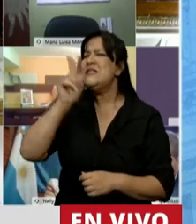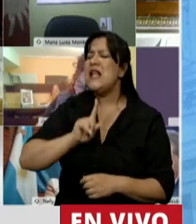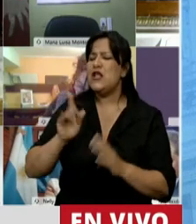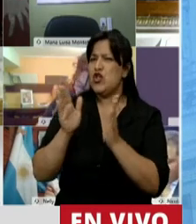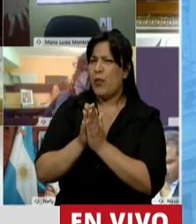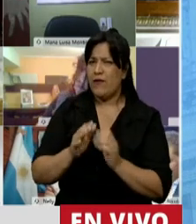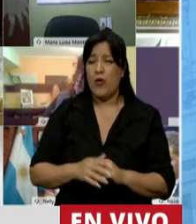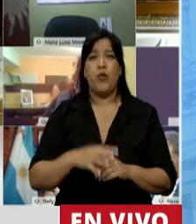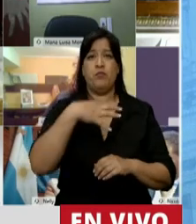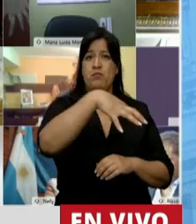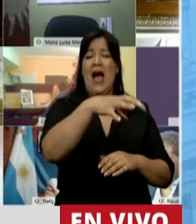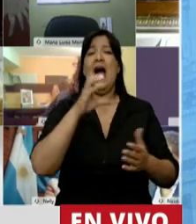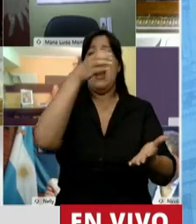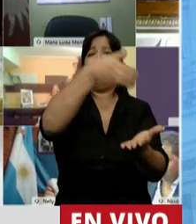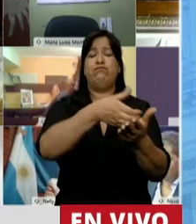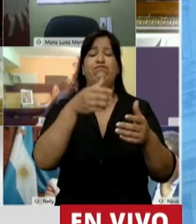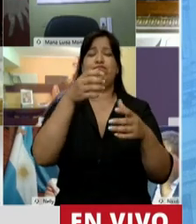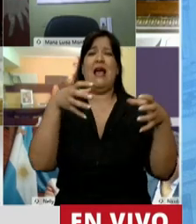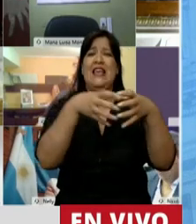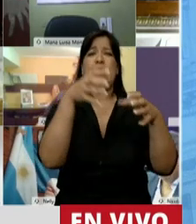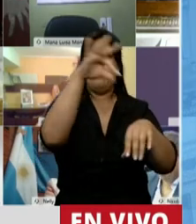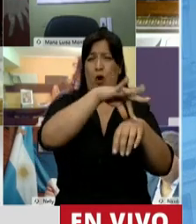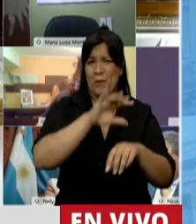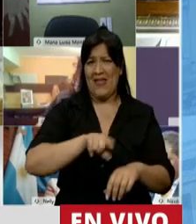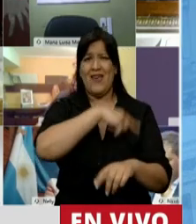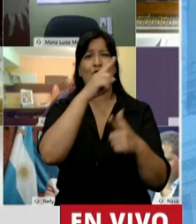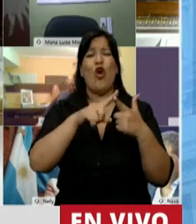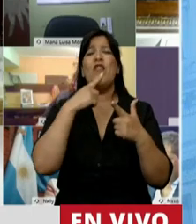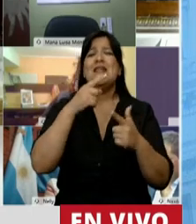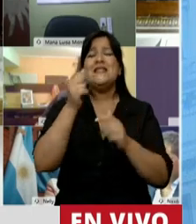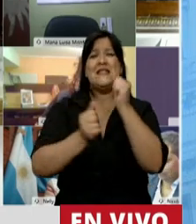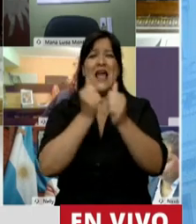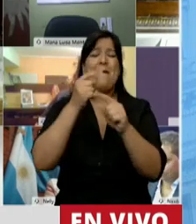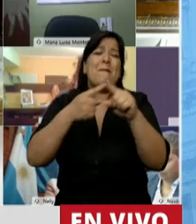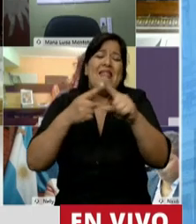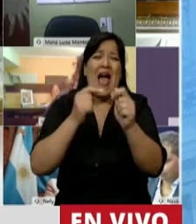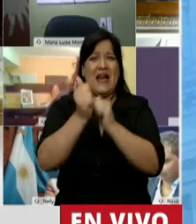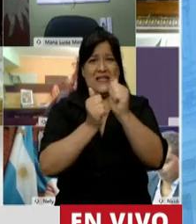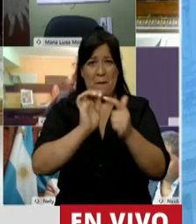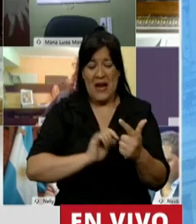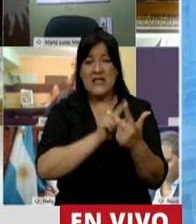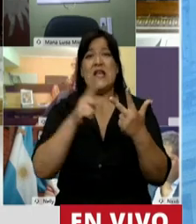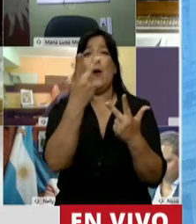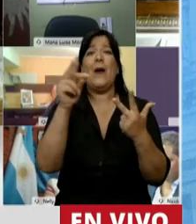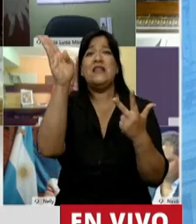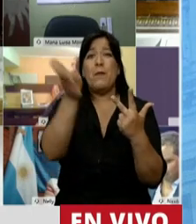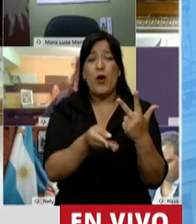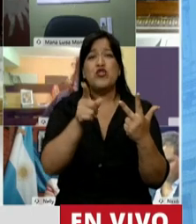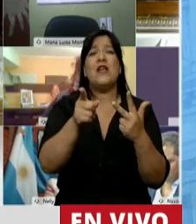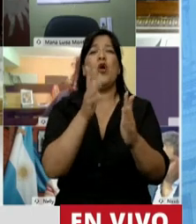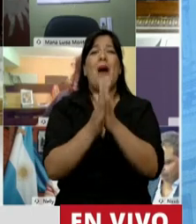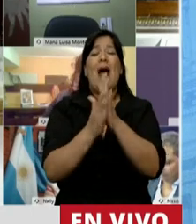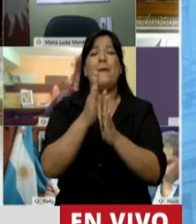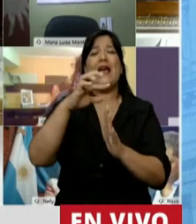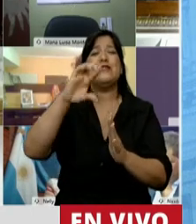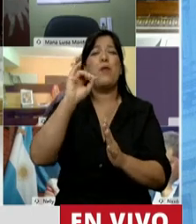equipamiento médico, inciso segundo, medianas empresas, 20% para las becas